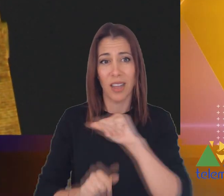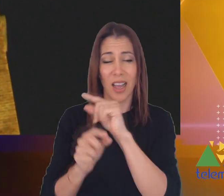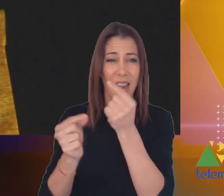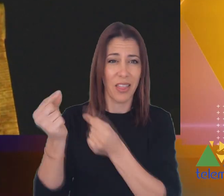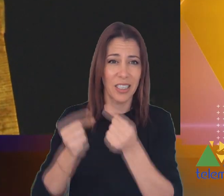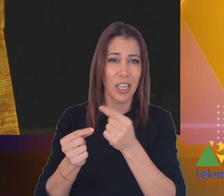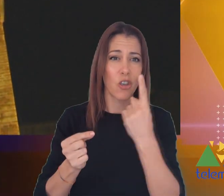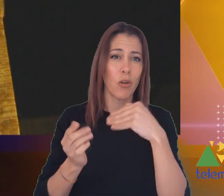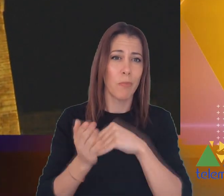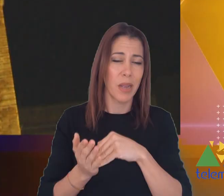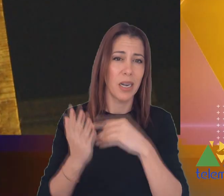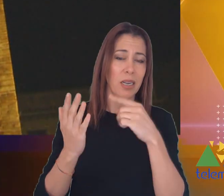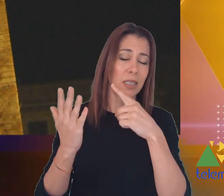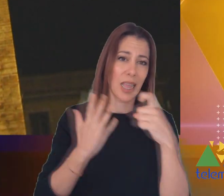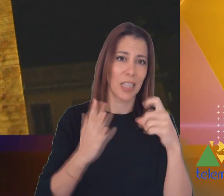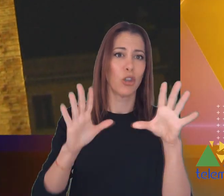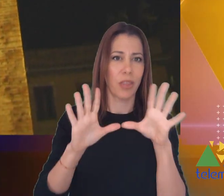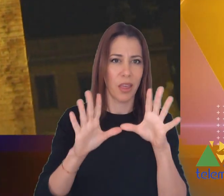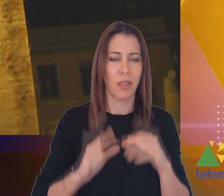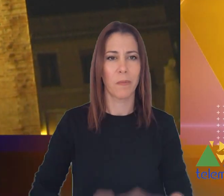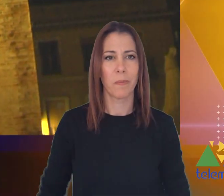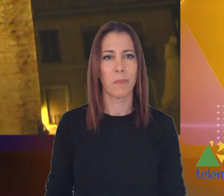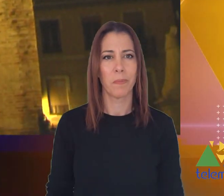en 1610.